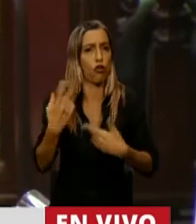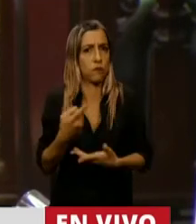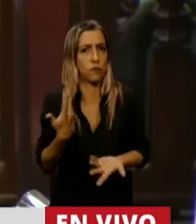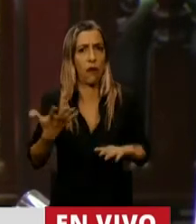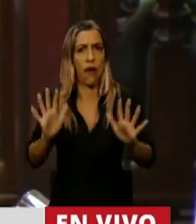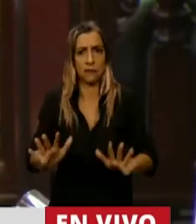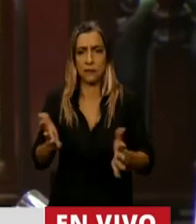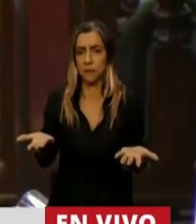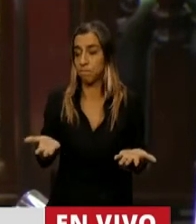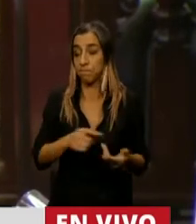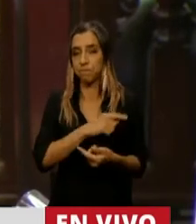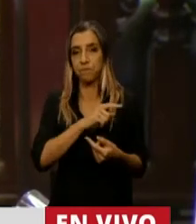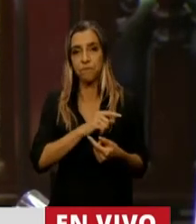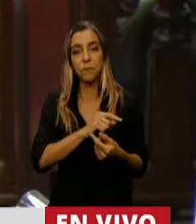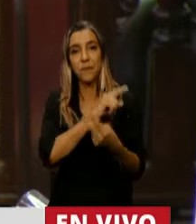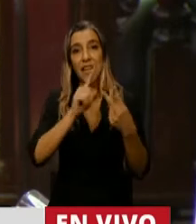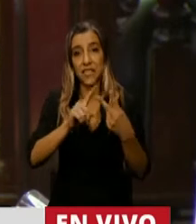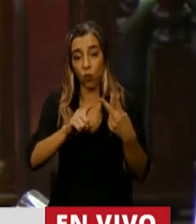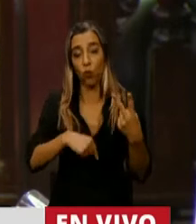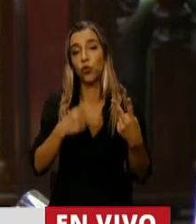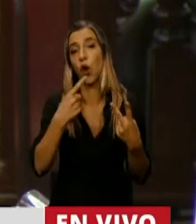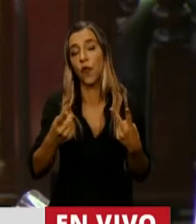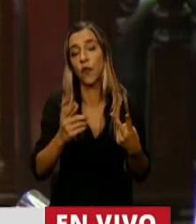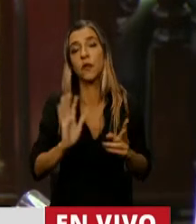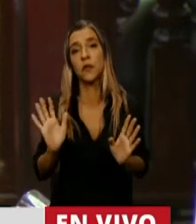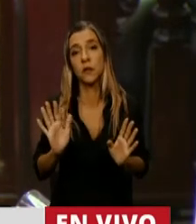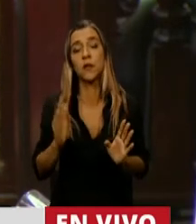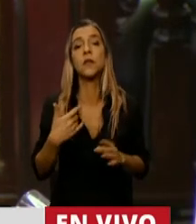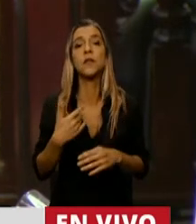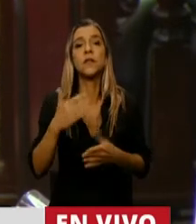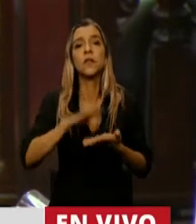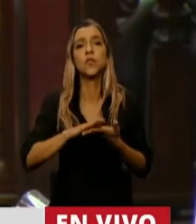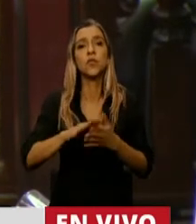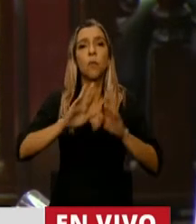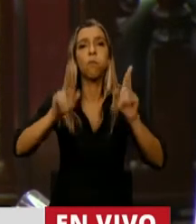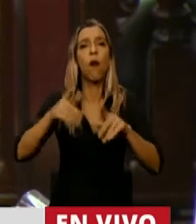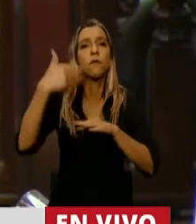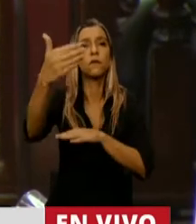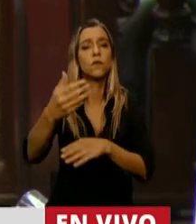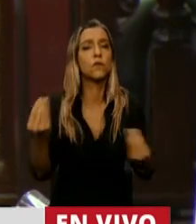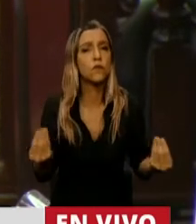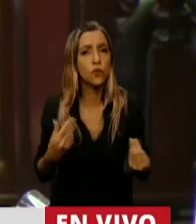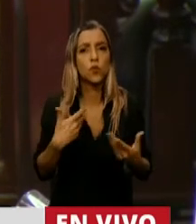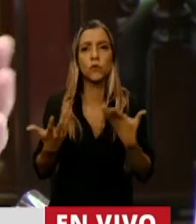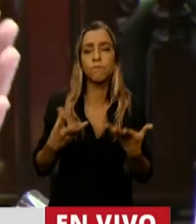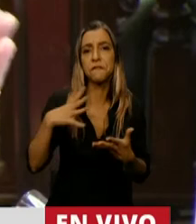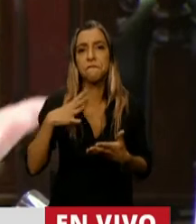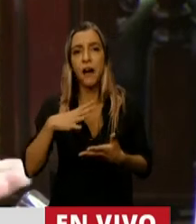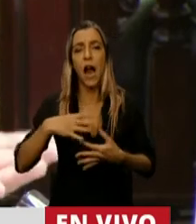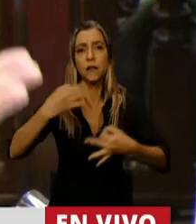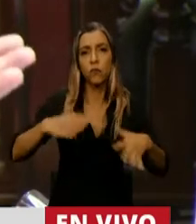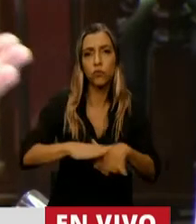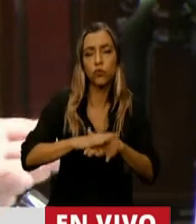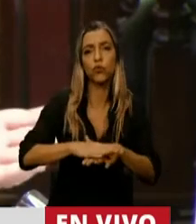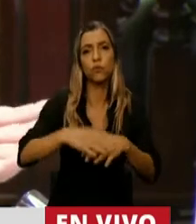Segundo, se dice que las proyecciones o los supuestos macroeconómicos no son consistentes. Miren, yo